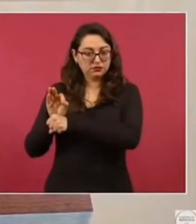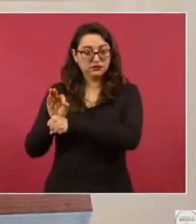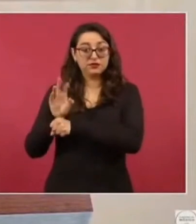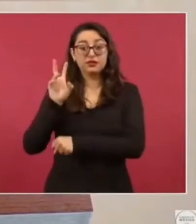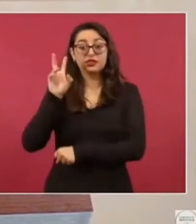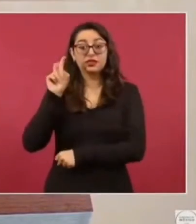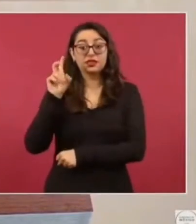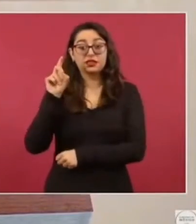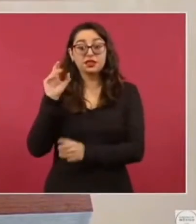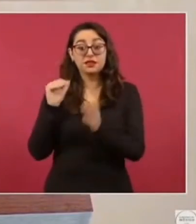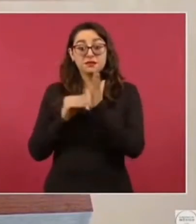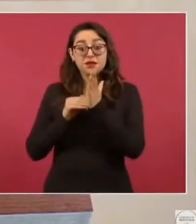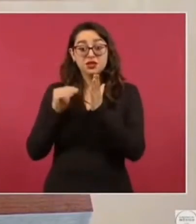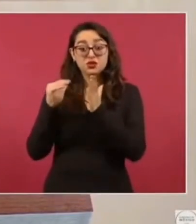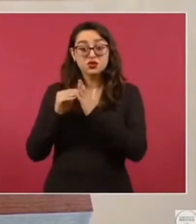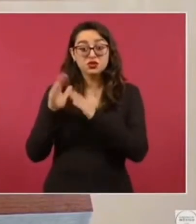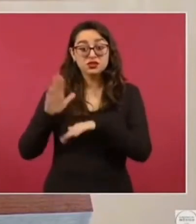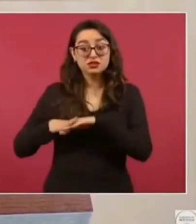30 millones en adelante.